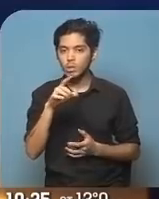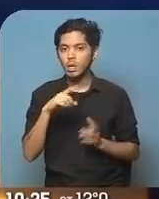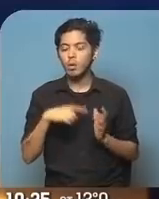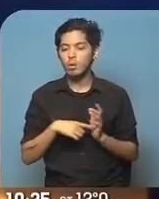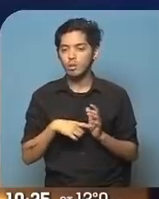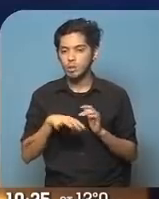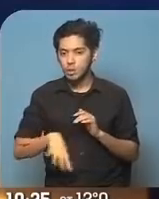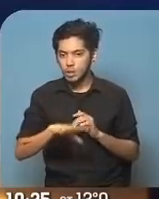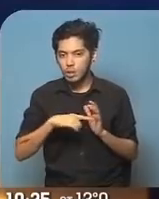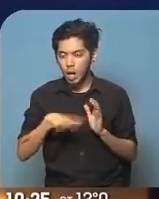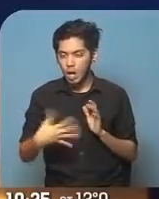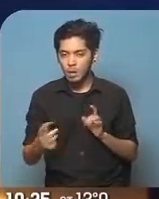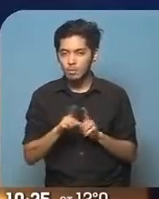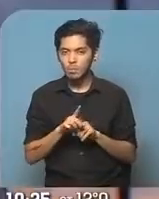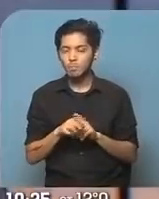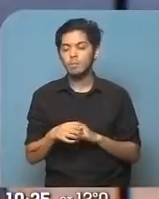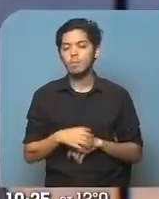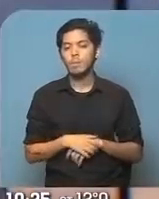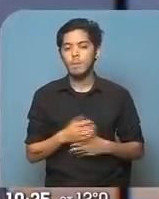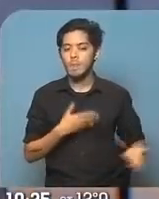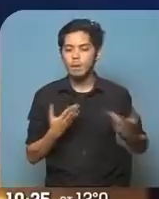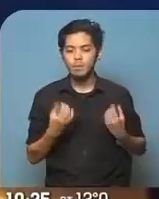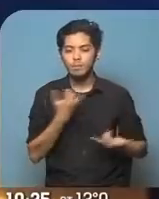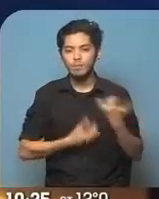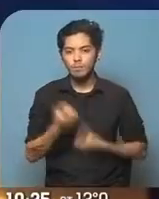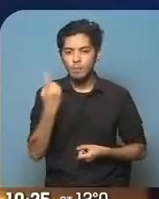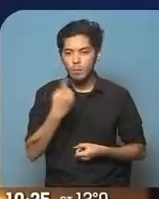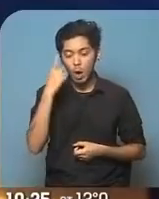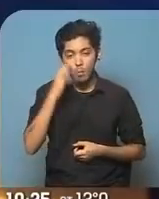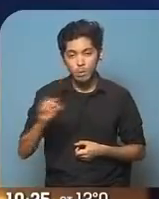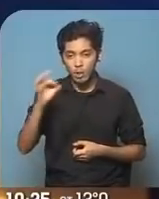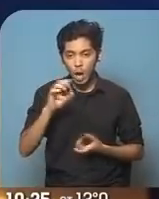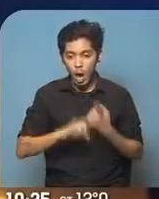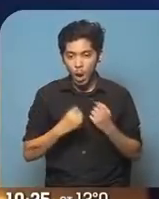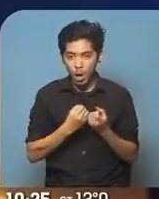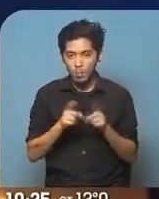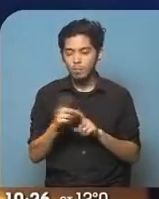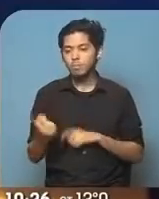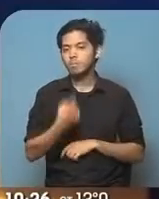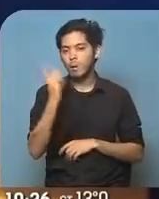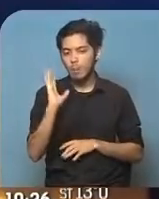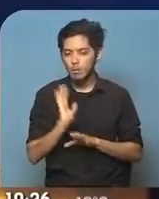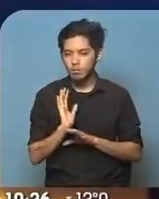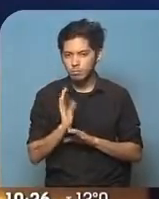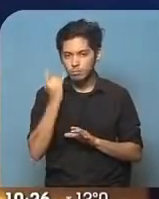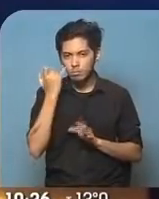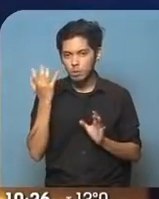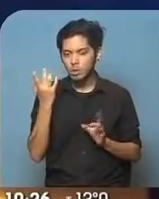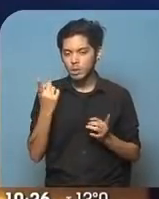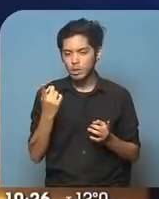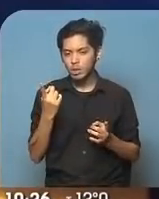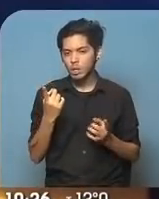silvina bienvenida muchas primera opinión de recuerdo la verdad que bueno yo creo que primero trae era evitable llegar al fondo monetario